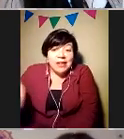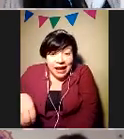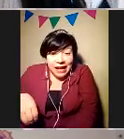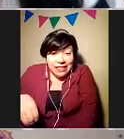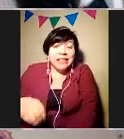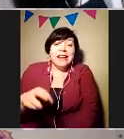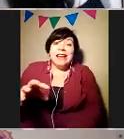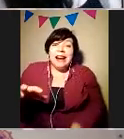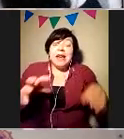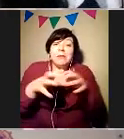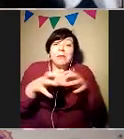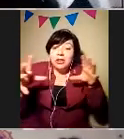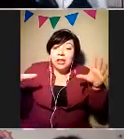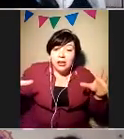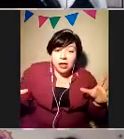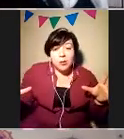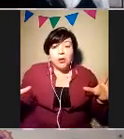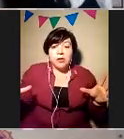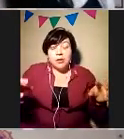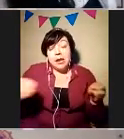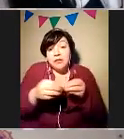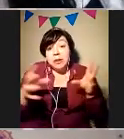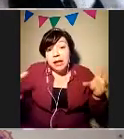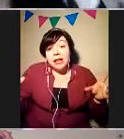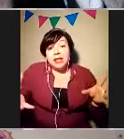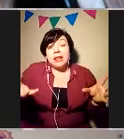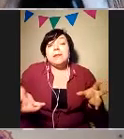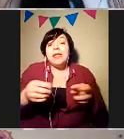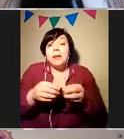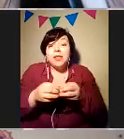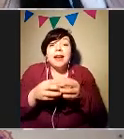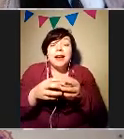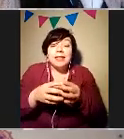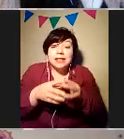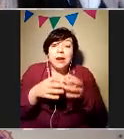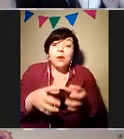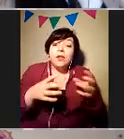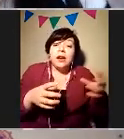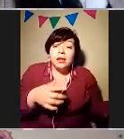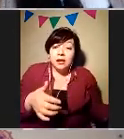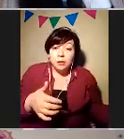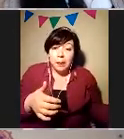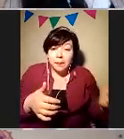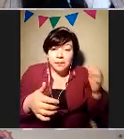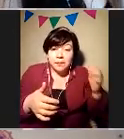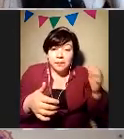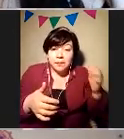Se regalaba ropa en Navidad. Había momentos del año en el que una familia de clase media podía darse el lujo de gastar en